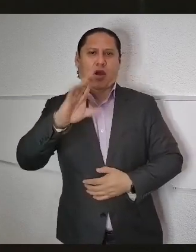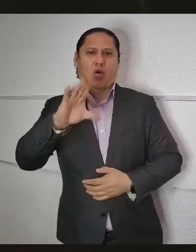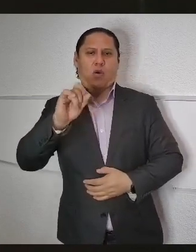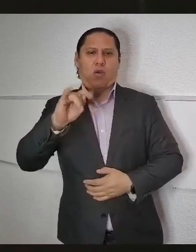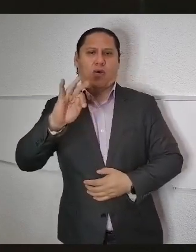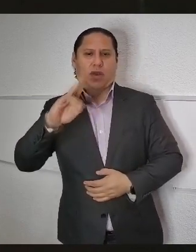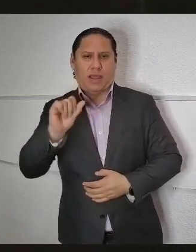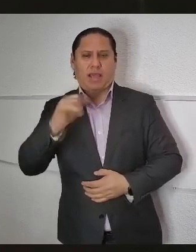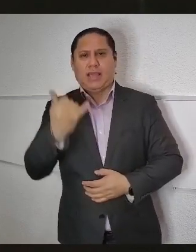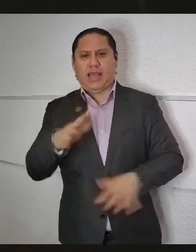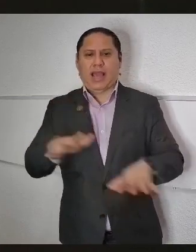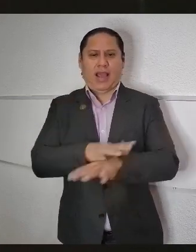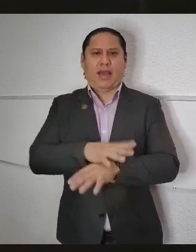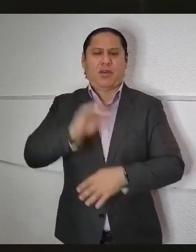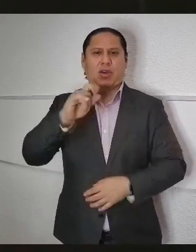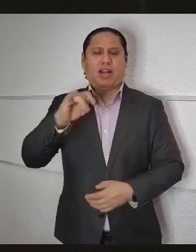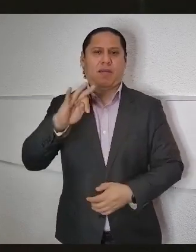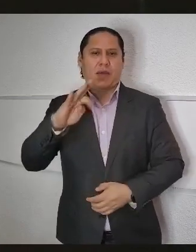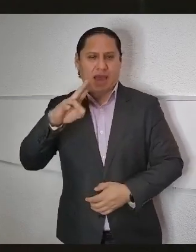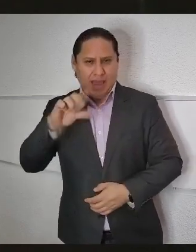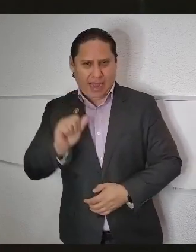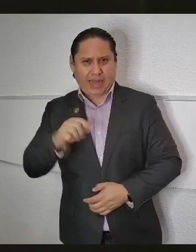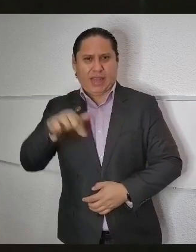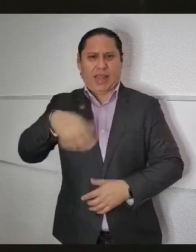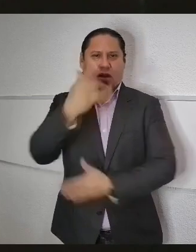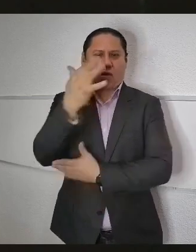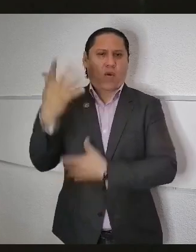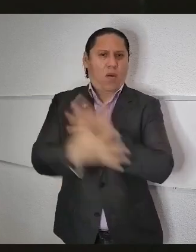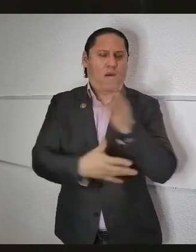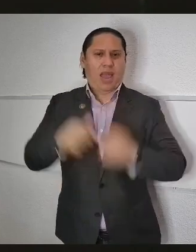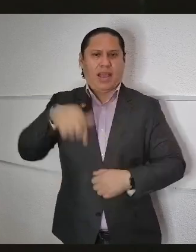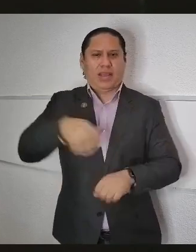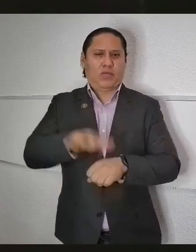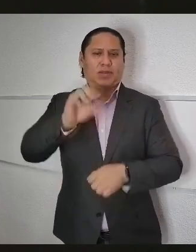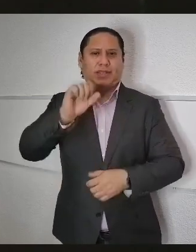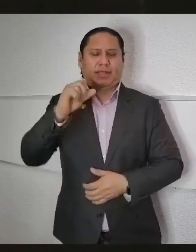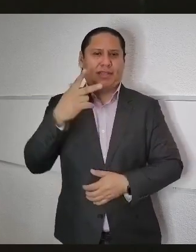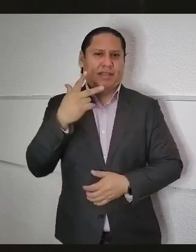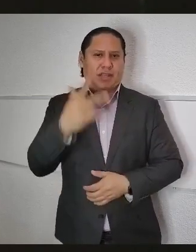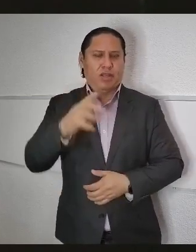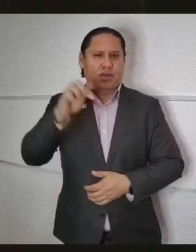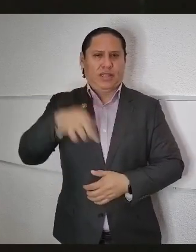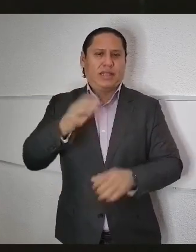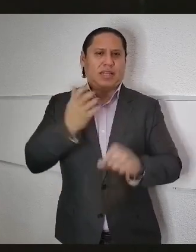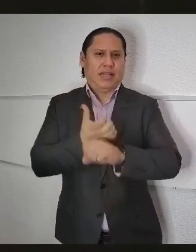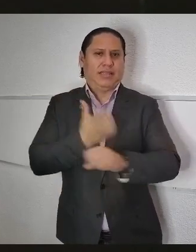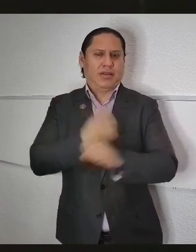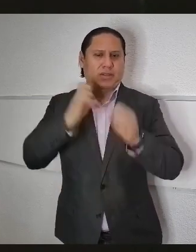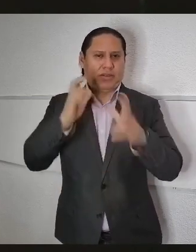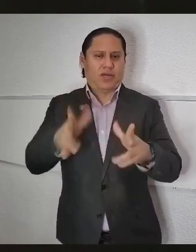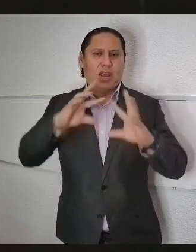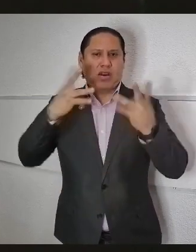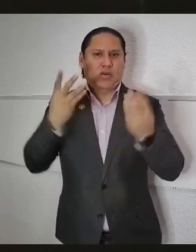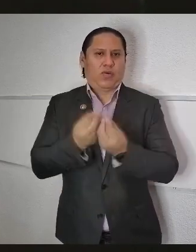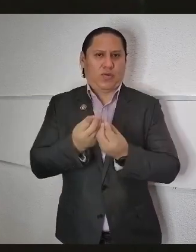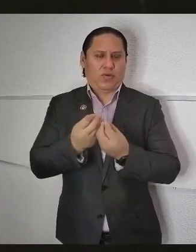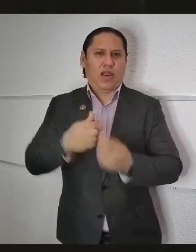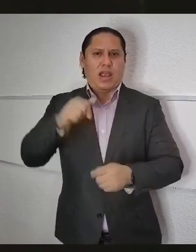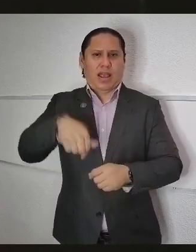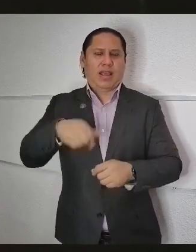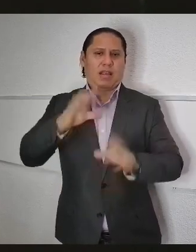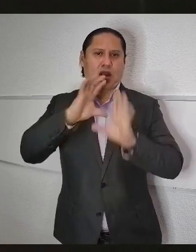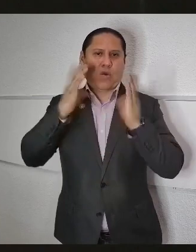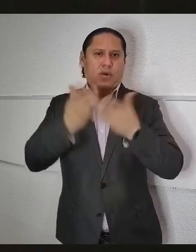Cambio Climático y de Bosques y Selvas de la 68ª Legislatura del Estado de Chiapas, reunidos en el